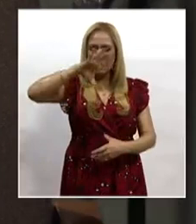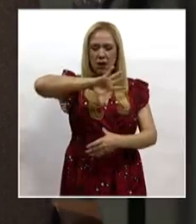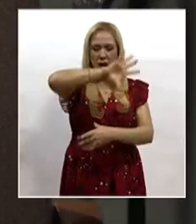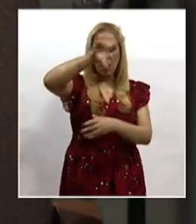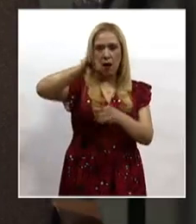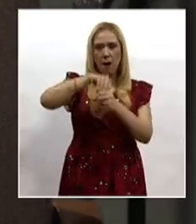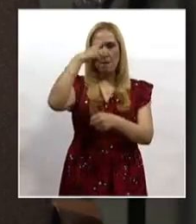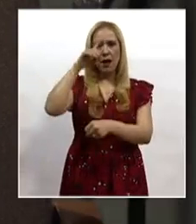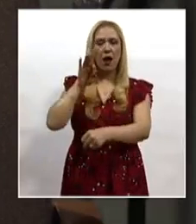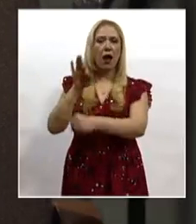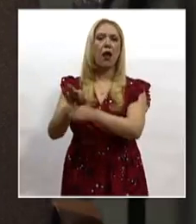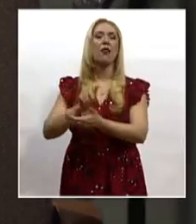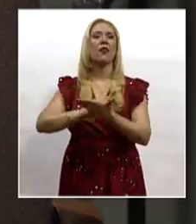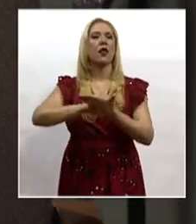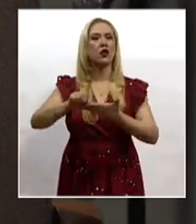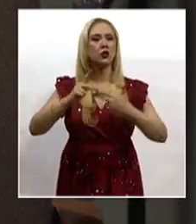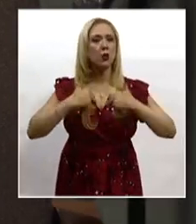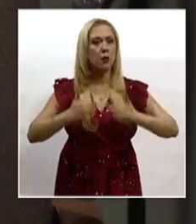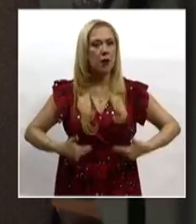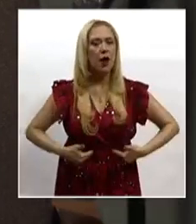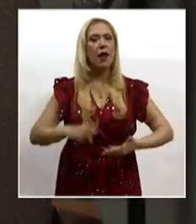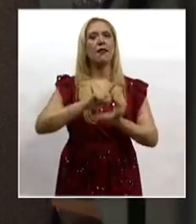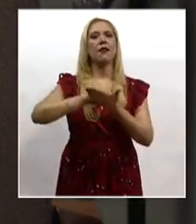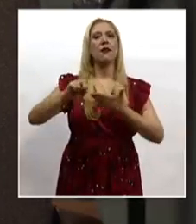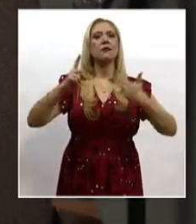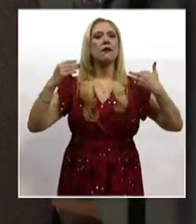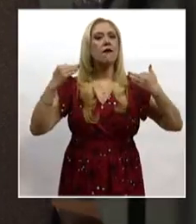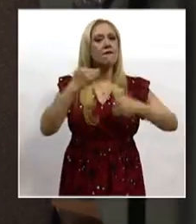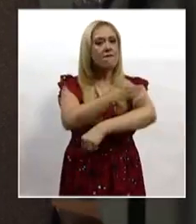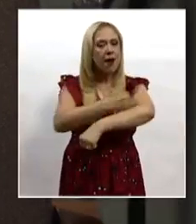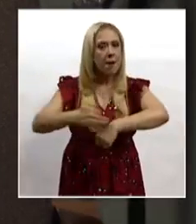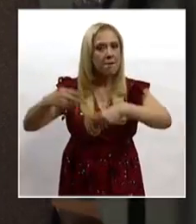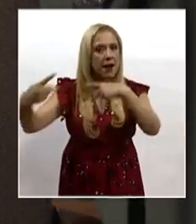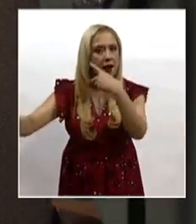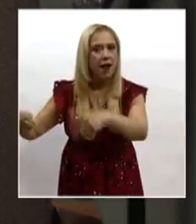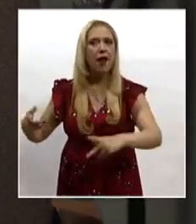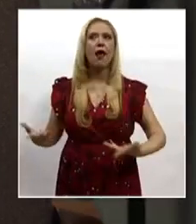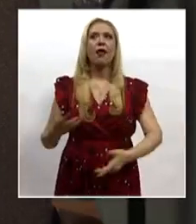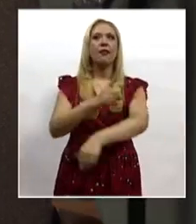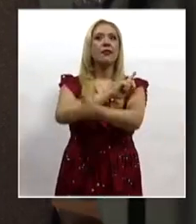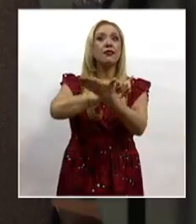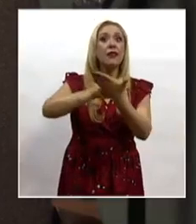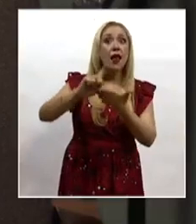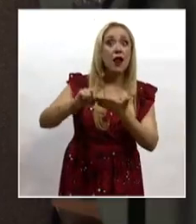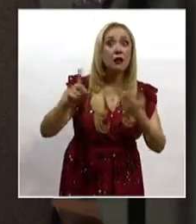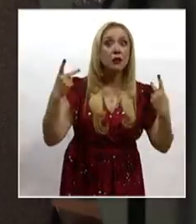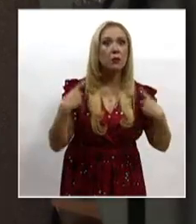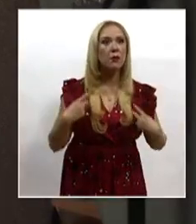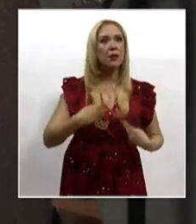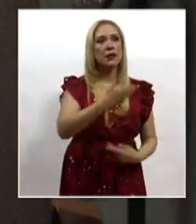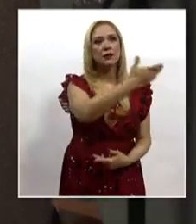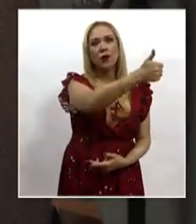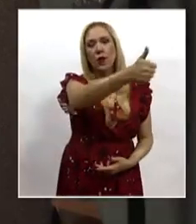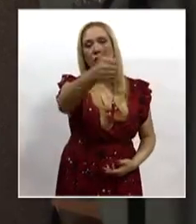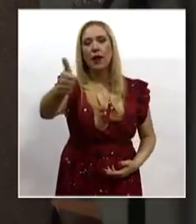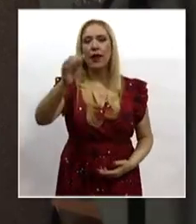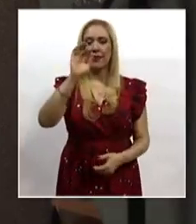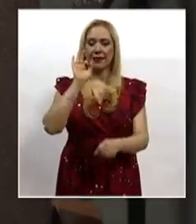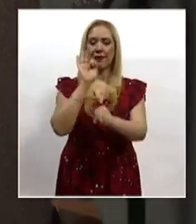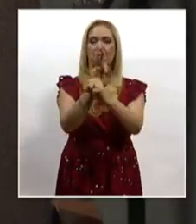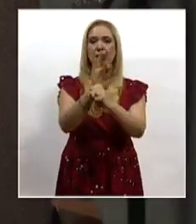derechos humanos, de los derechos de la familia, de todos los derechos de las personas, la defensa de la dignidad